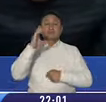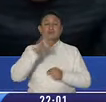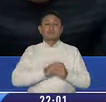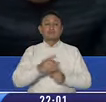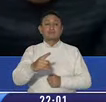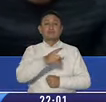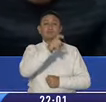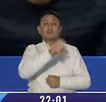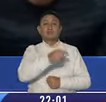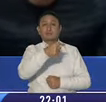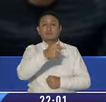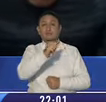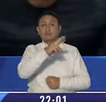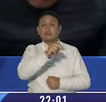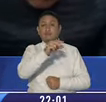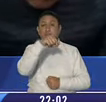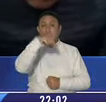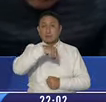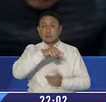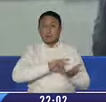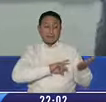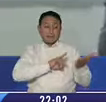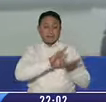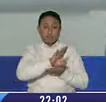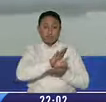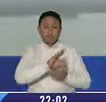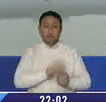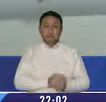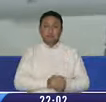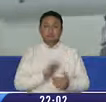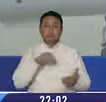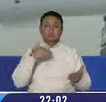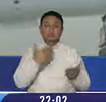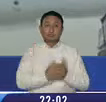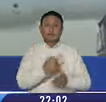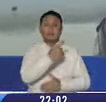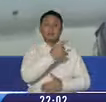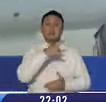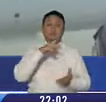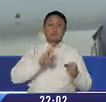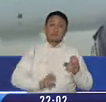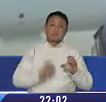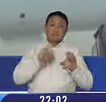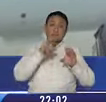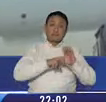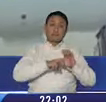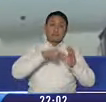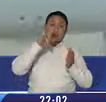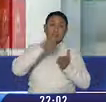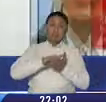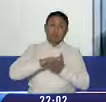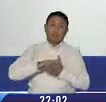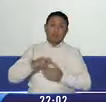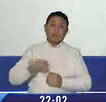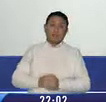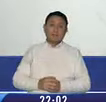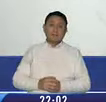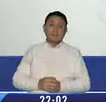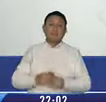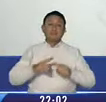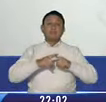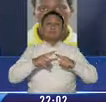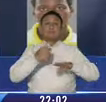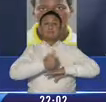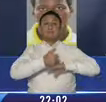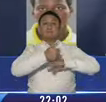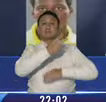extranjero Germán Fernando Cáceres del Salto. Finalmente fue embarcado en la aeronave que lo traería de regreso. El exoficial, quien